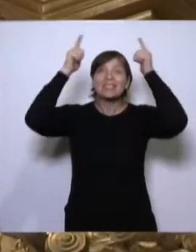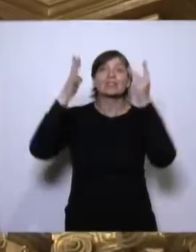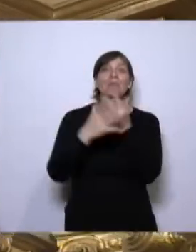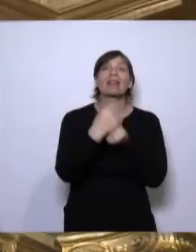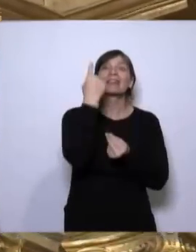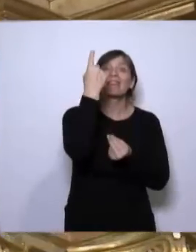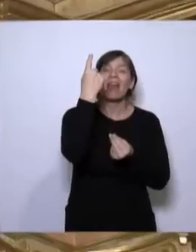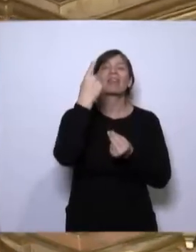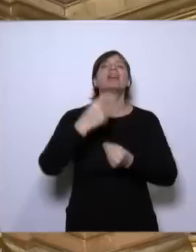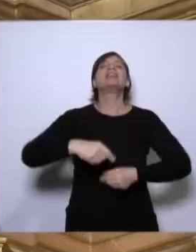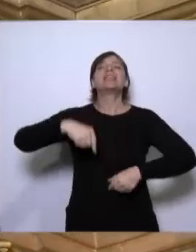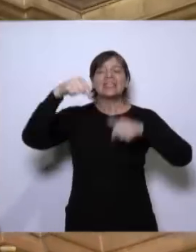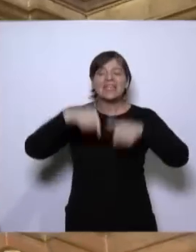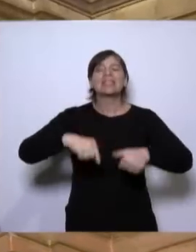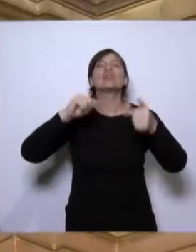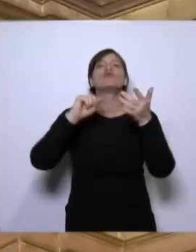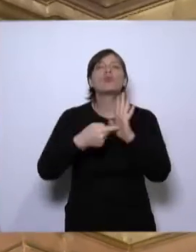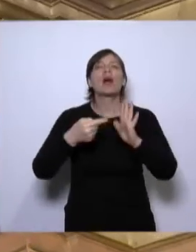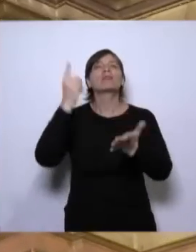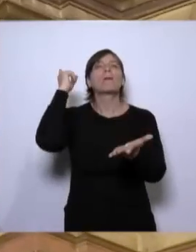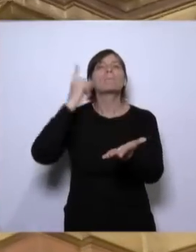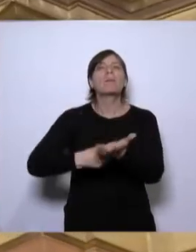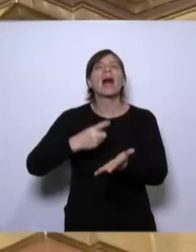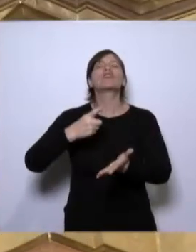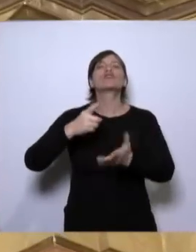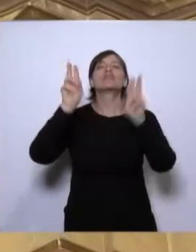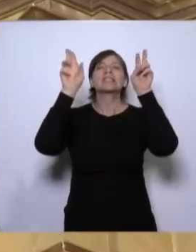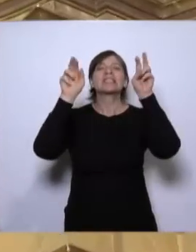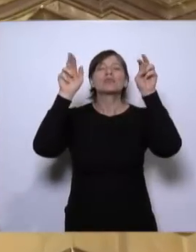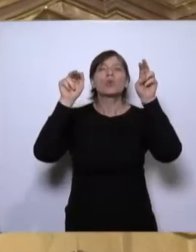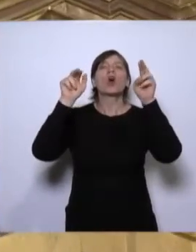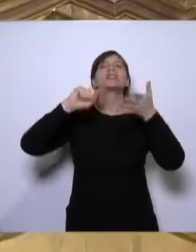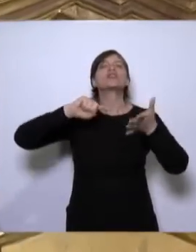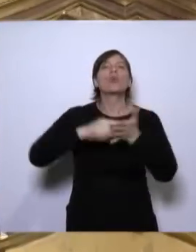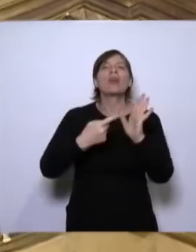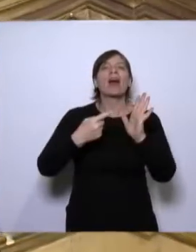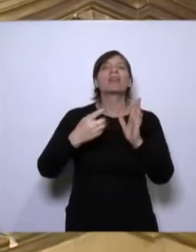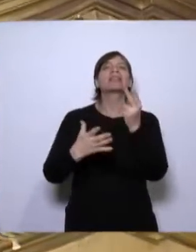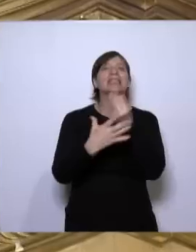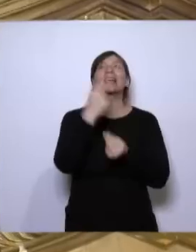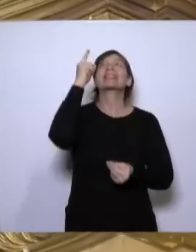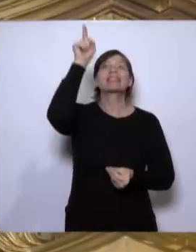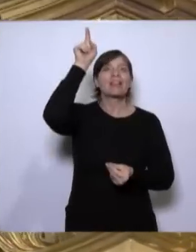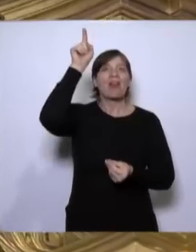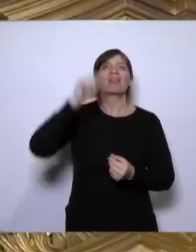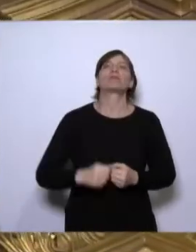Trinidad y la dicha ciudad mando se intitule Ciudad de la